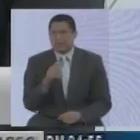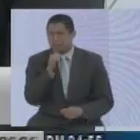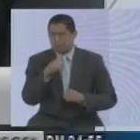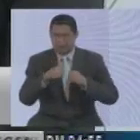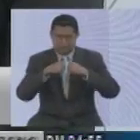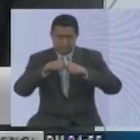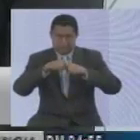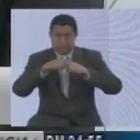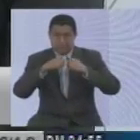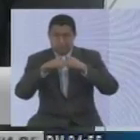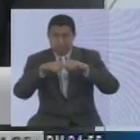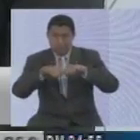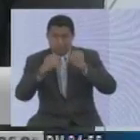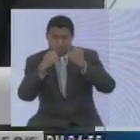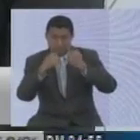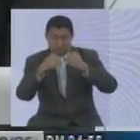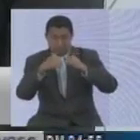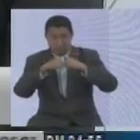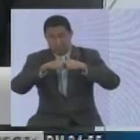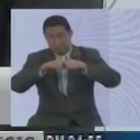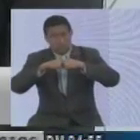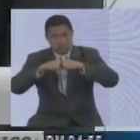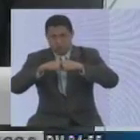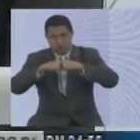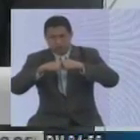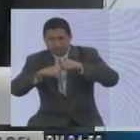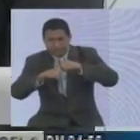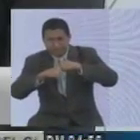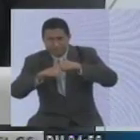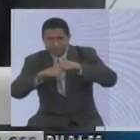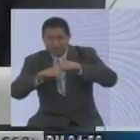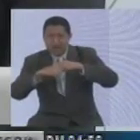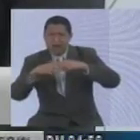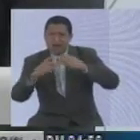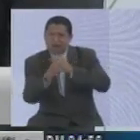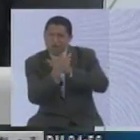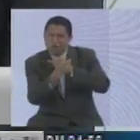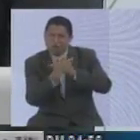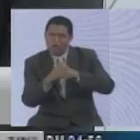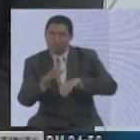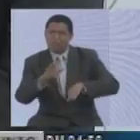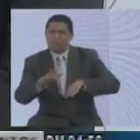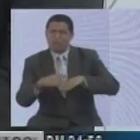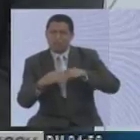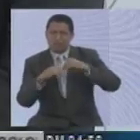d de esos huesos fracturados